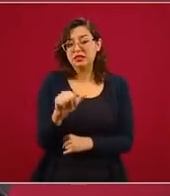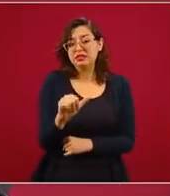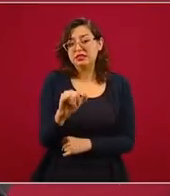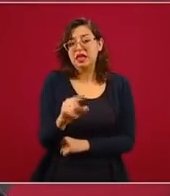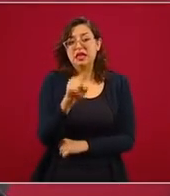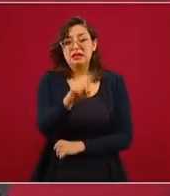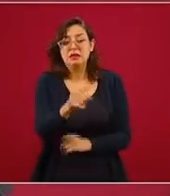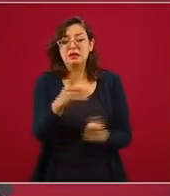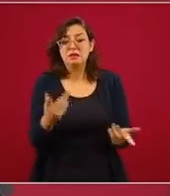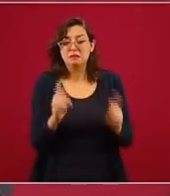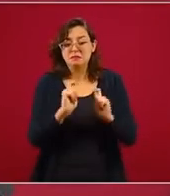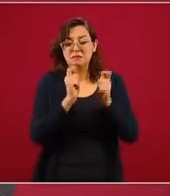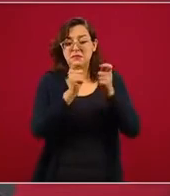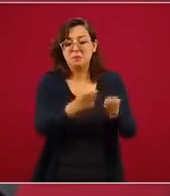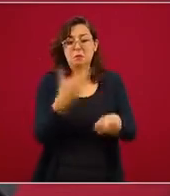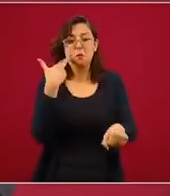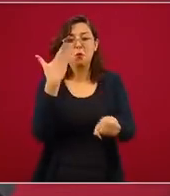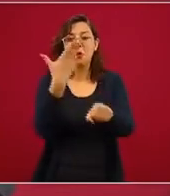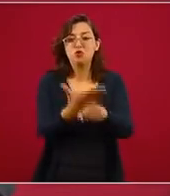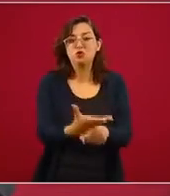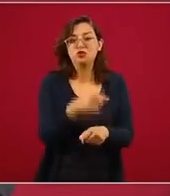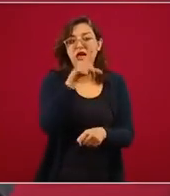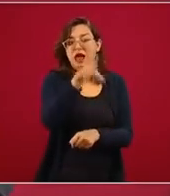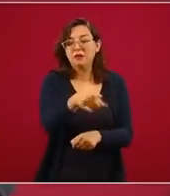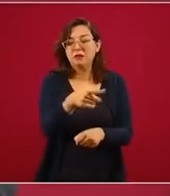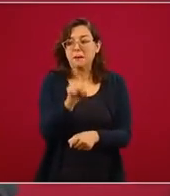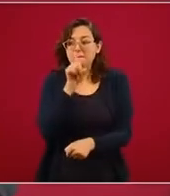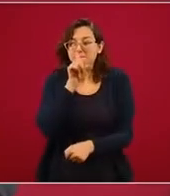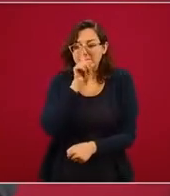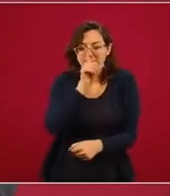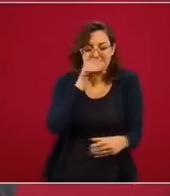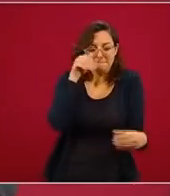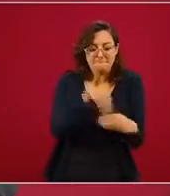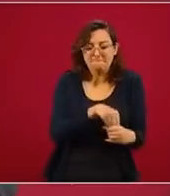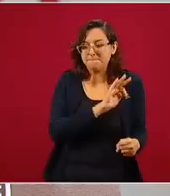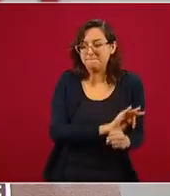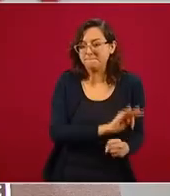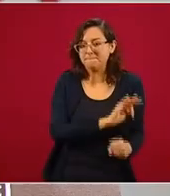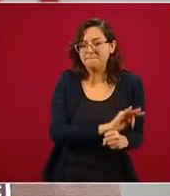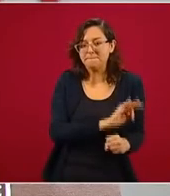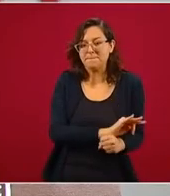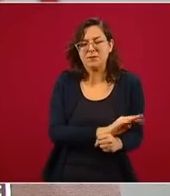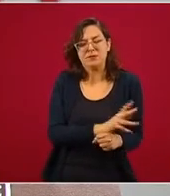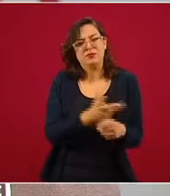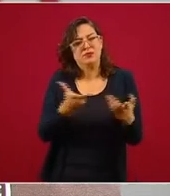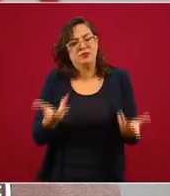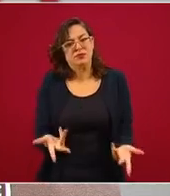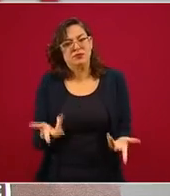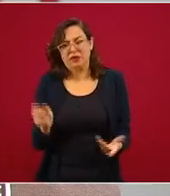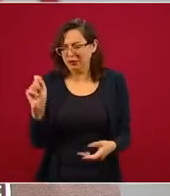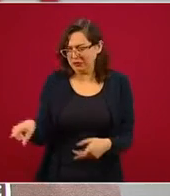el caso de Odebrecht, el Instituto de la Transparencia?